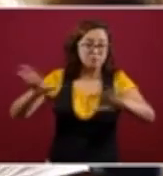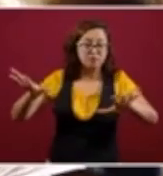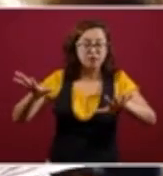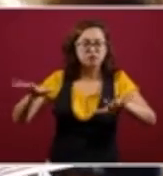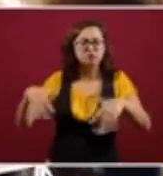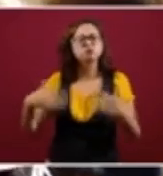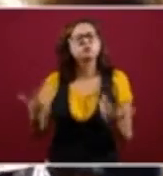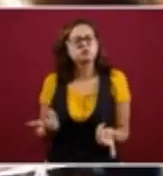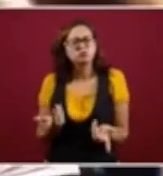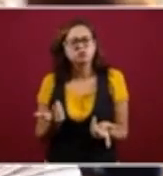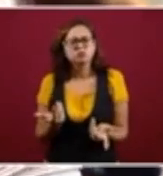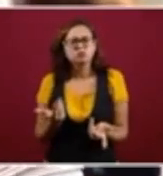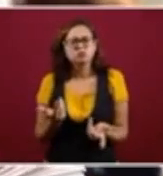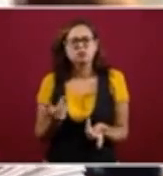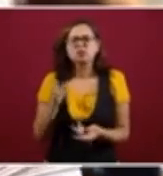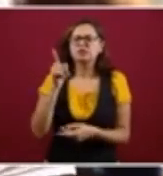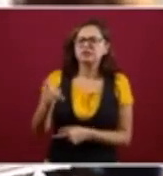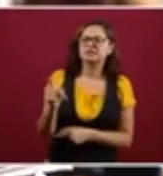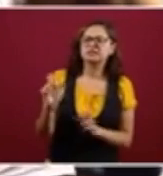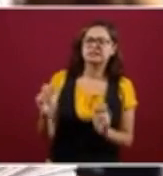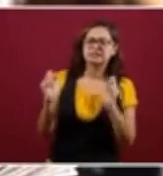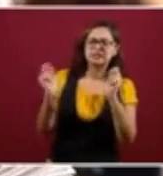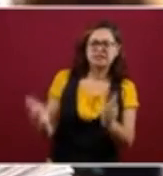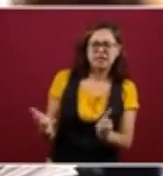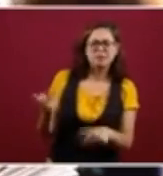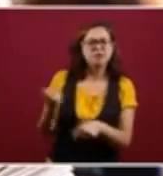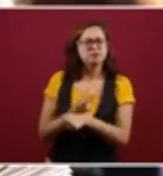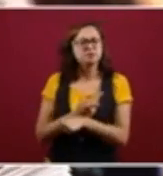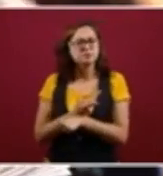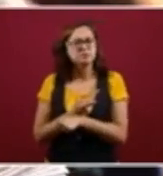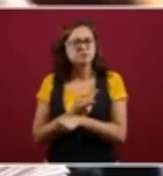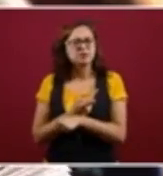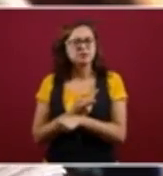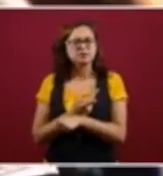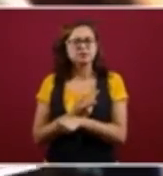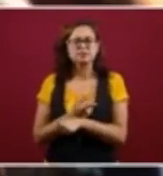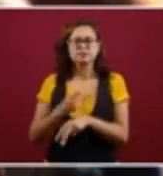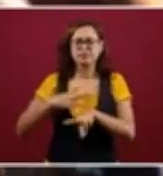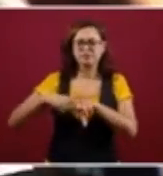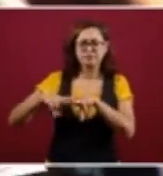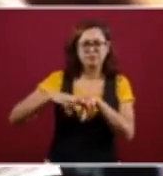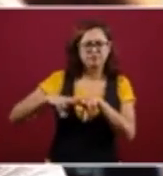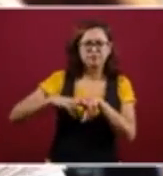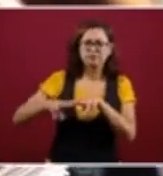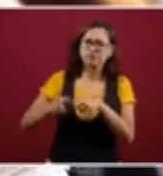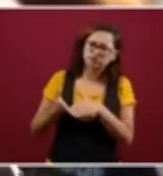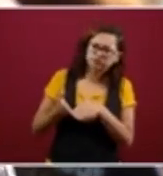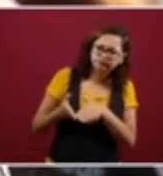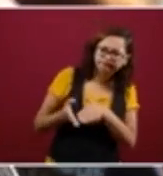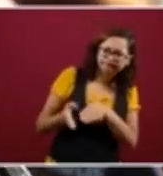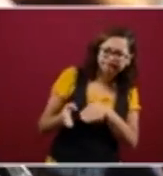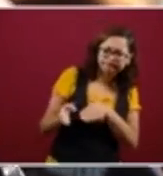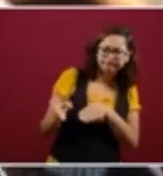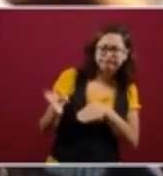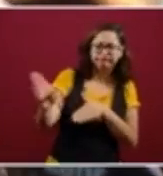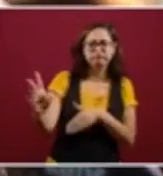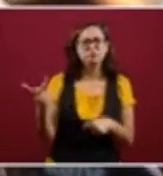¿Qué va a suceder en el estado de Chiapas, donde pasará el Tren Maya con